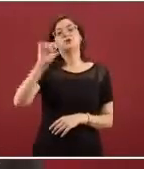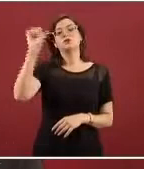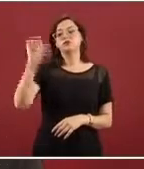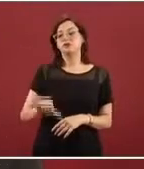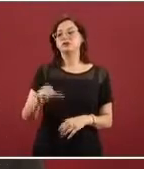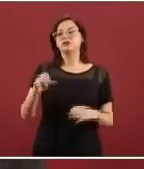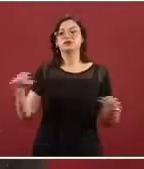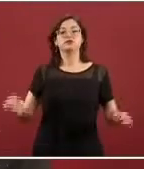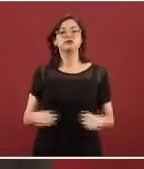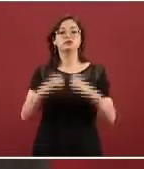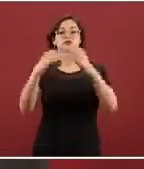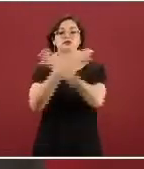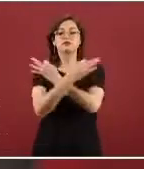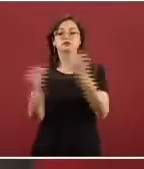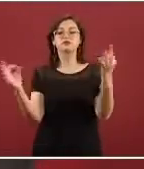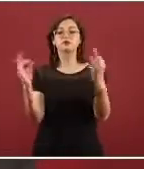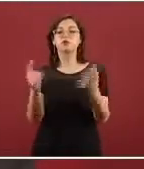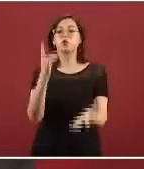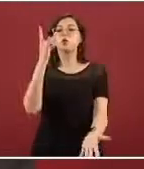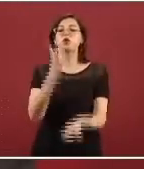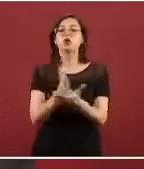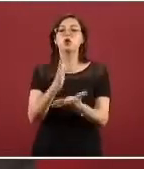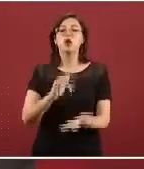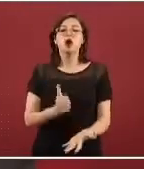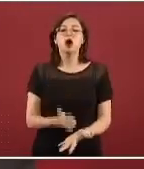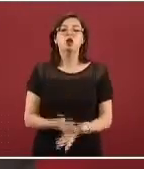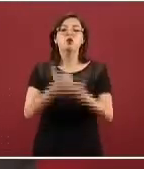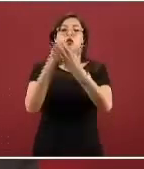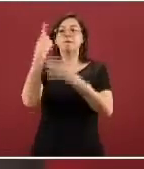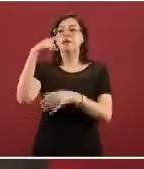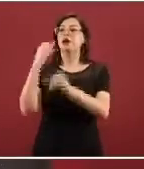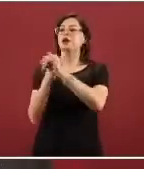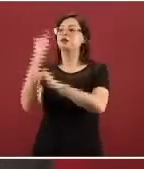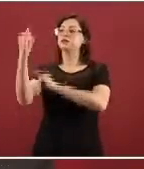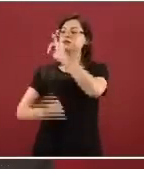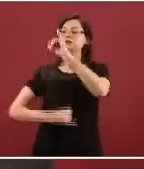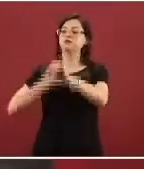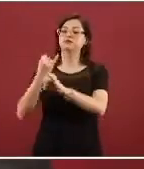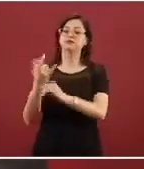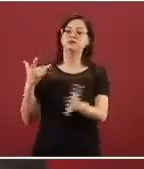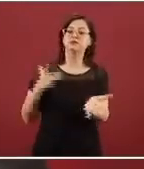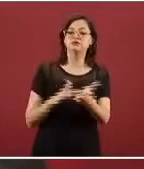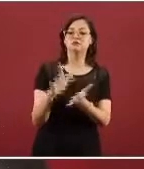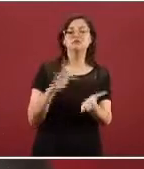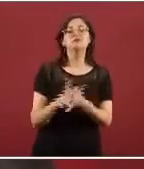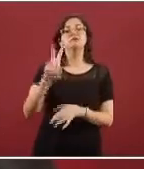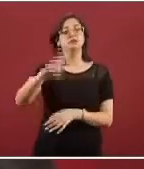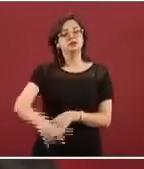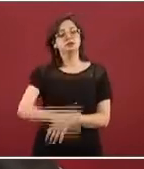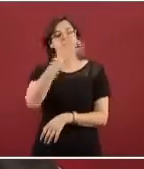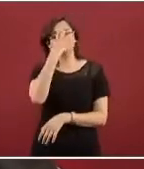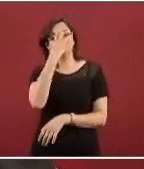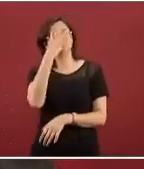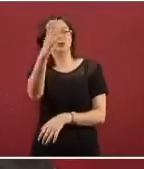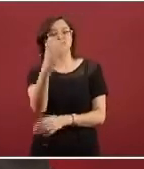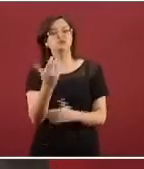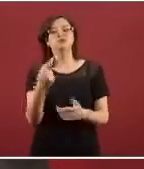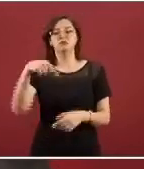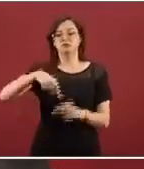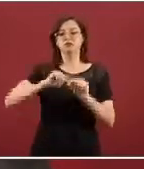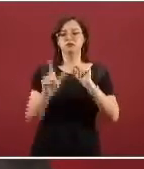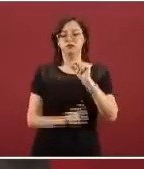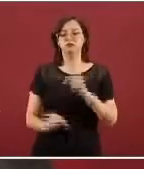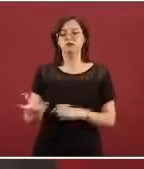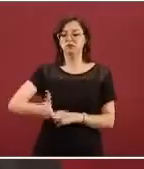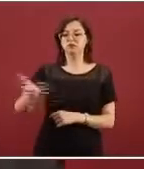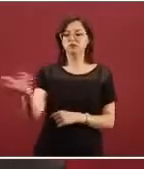hace es facilitar el respaldo internacional a México, porque se ve la consistencia y la seriedad de las medidas que México está